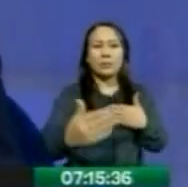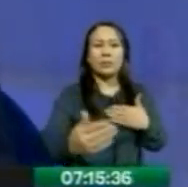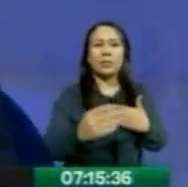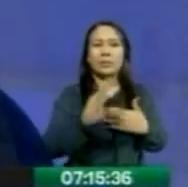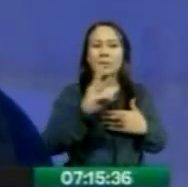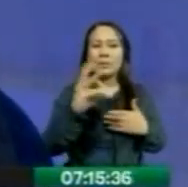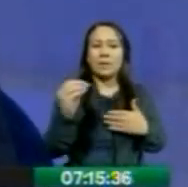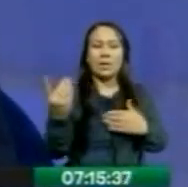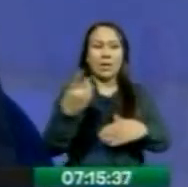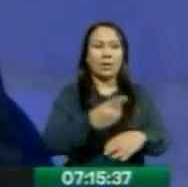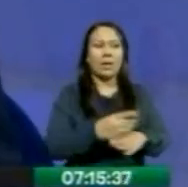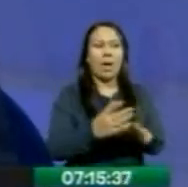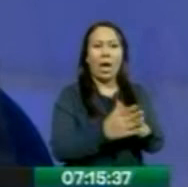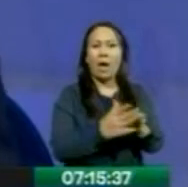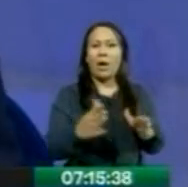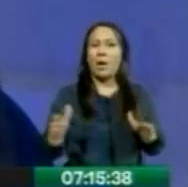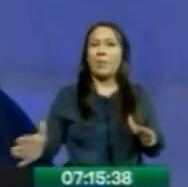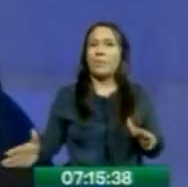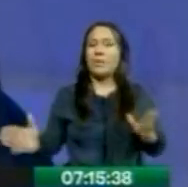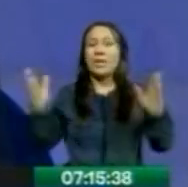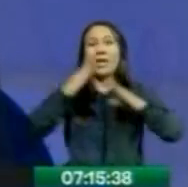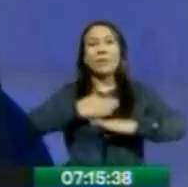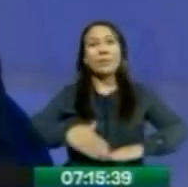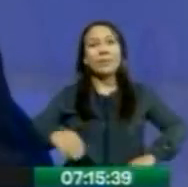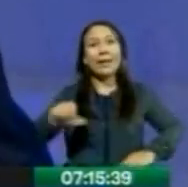60 días adicionales que fenece el